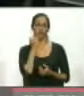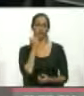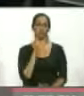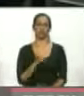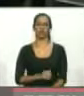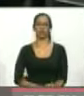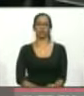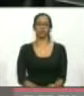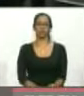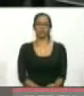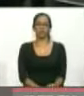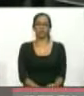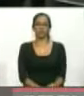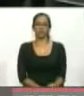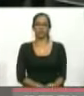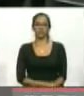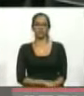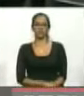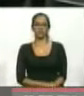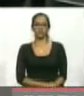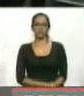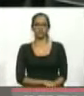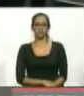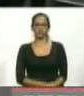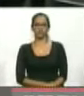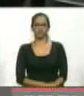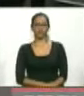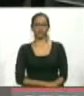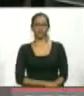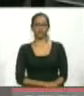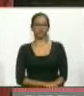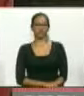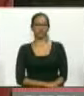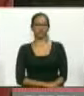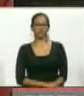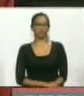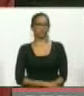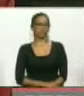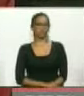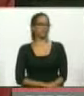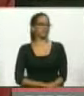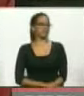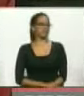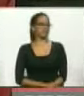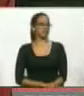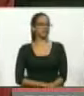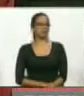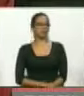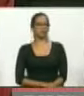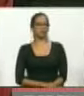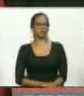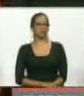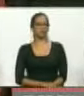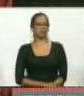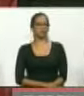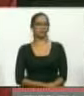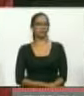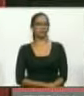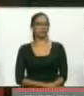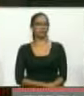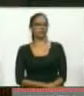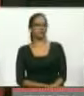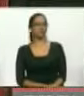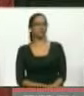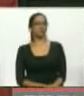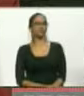el caso peruano están asesinando las mujeres que nadie dice absolutamente nada les cortan la cara te lanzan